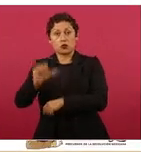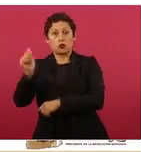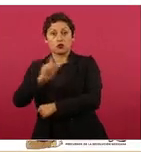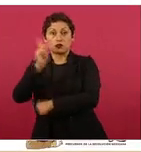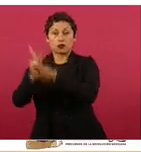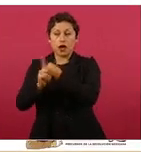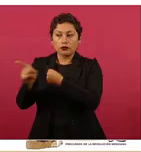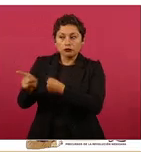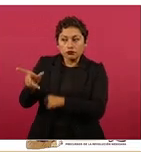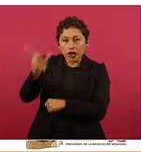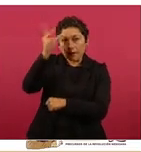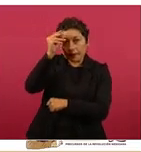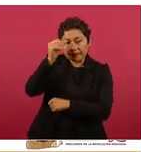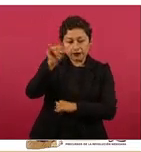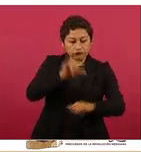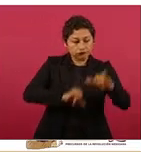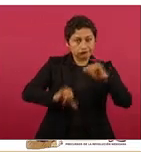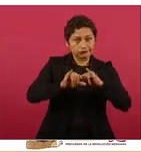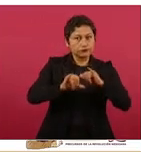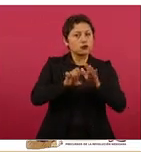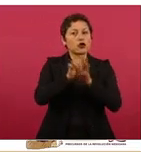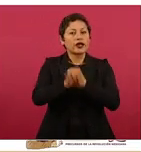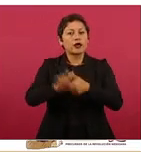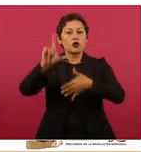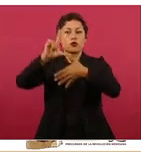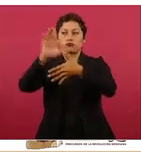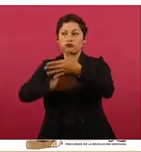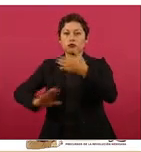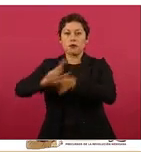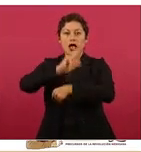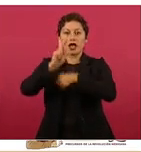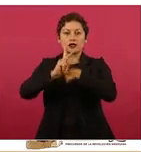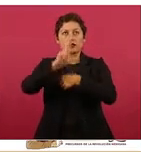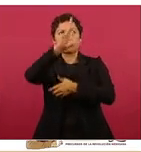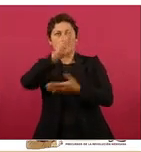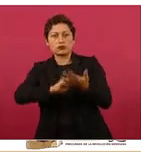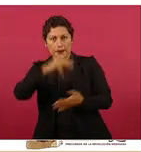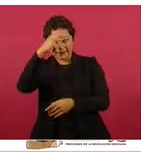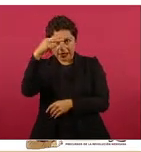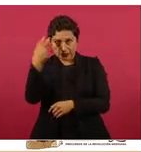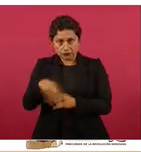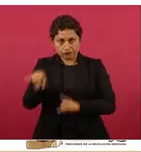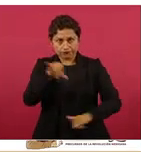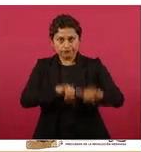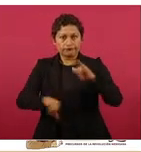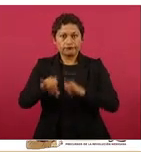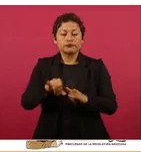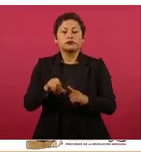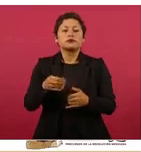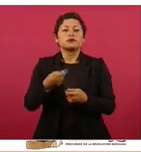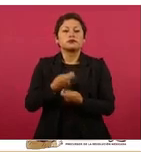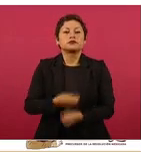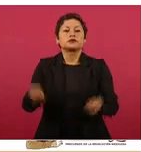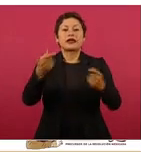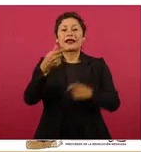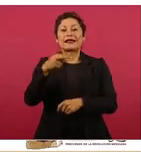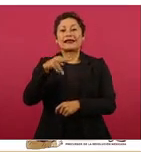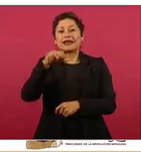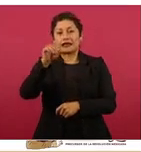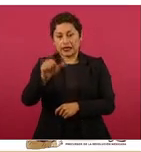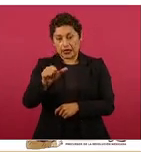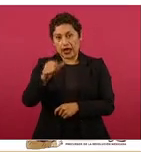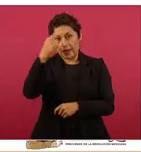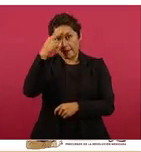laboratorio, países de la región de América Latina, y acabamos de presentar la guía de manejo médico para un